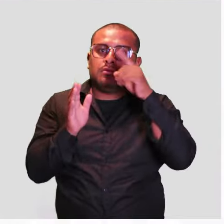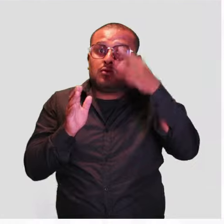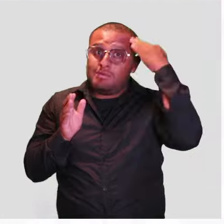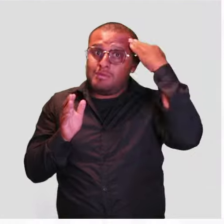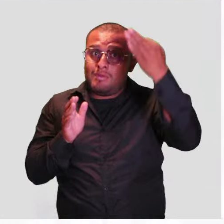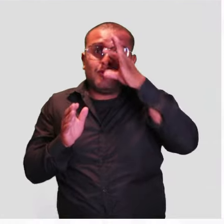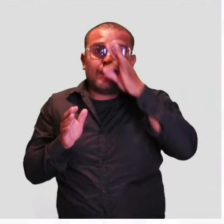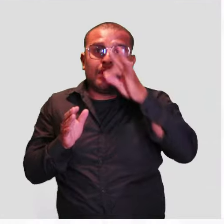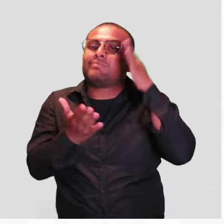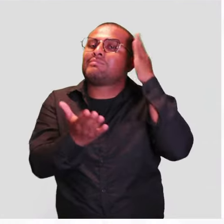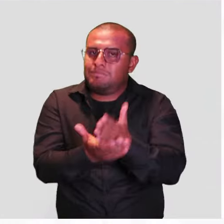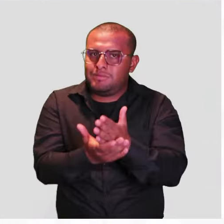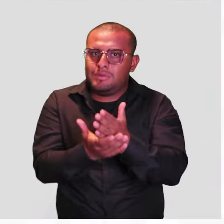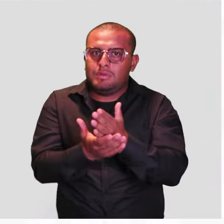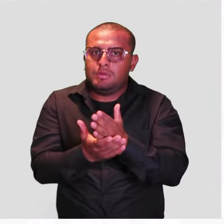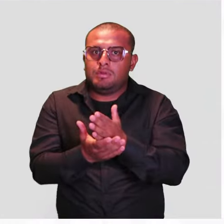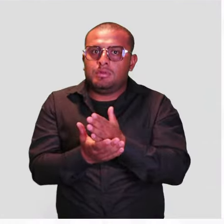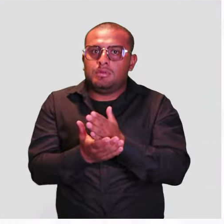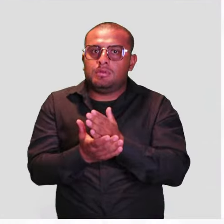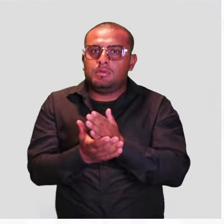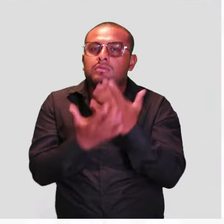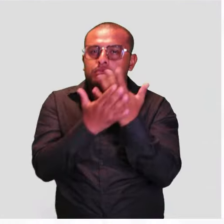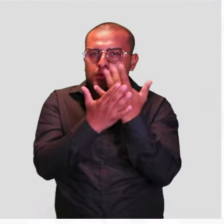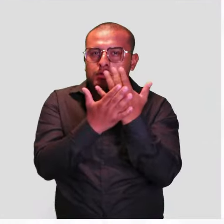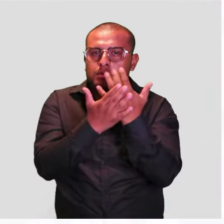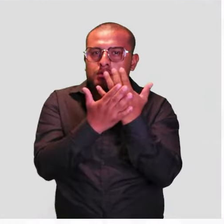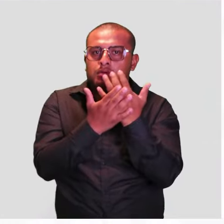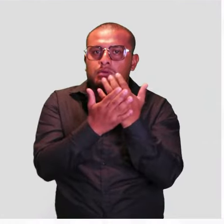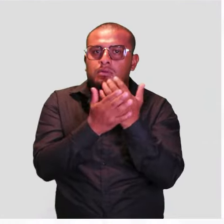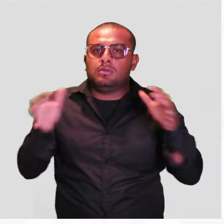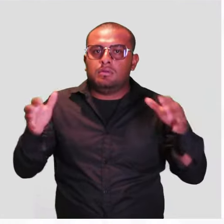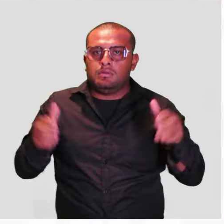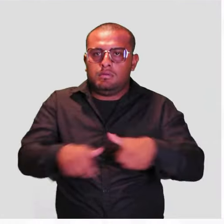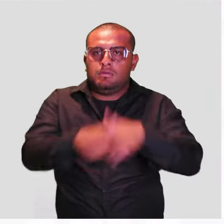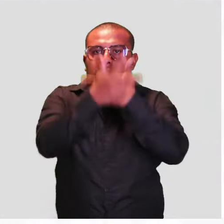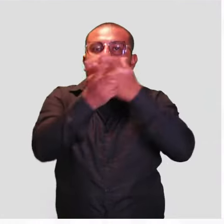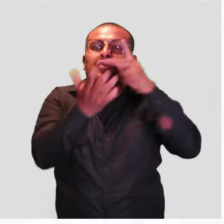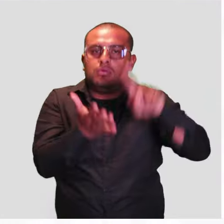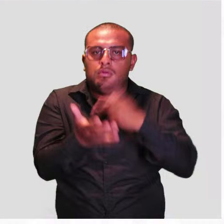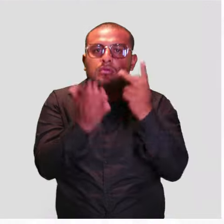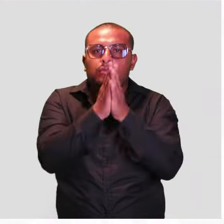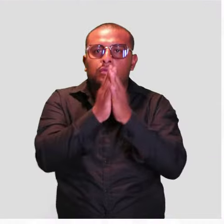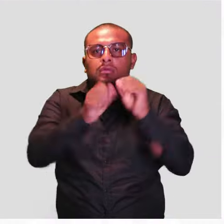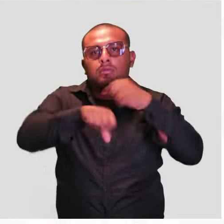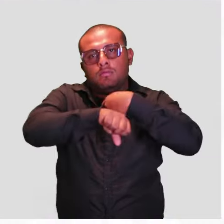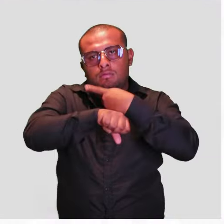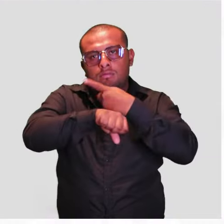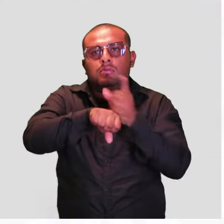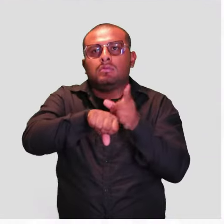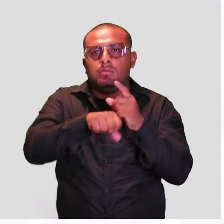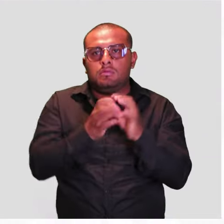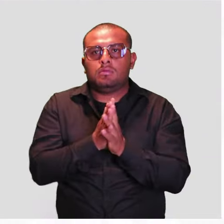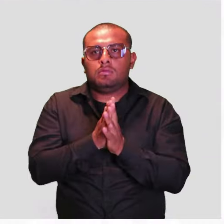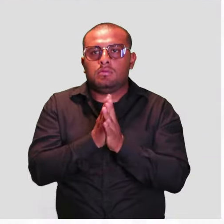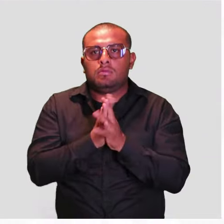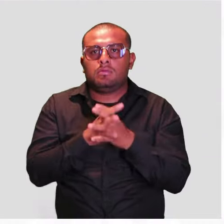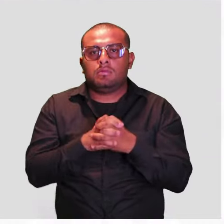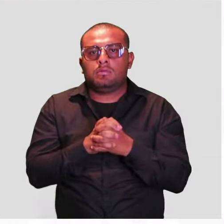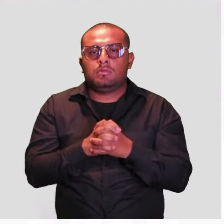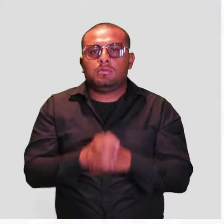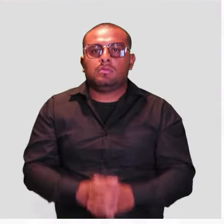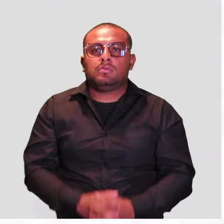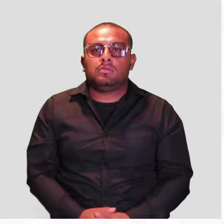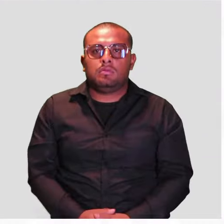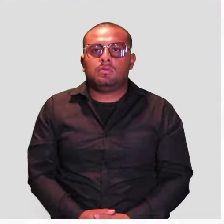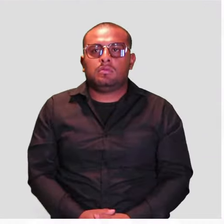la conexión de esta videoconferencia, de este diálogo, se lleva a cabo la detención del cronómetro. También,